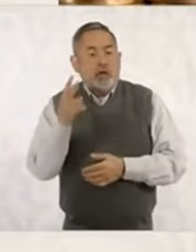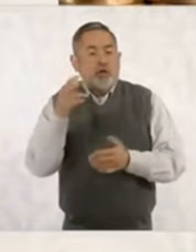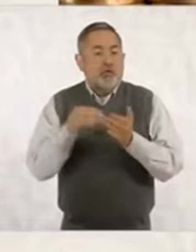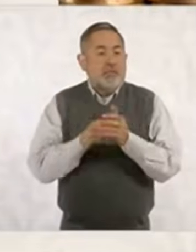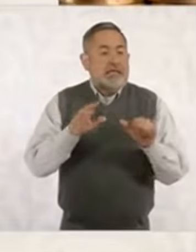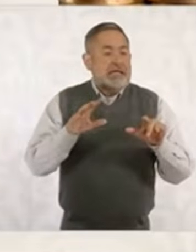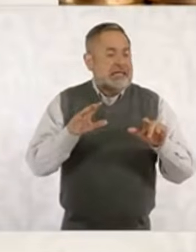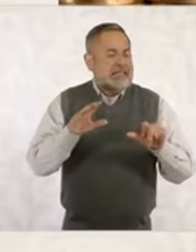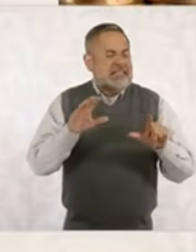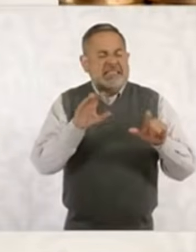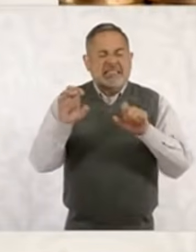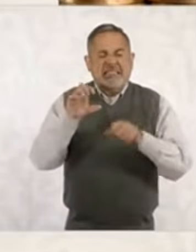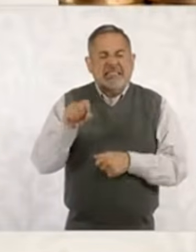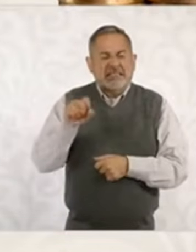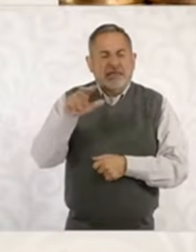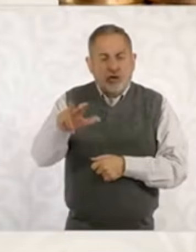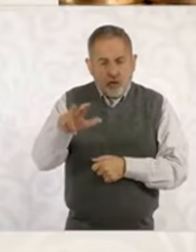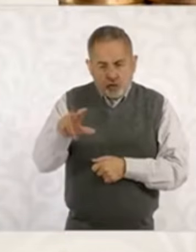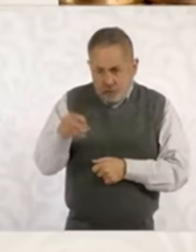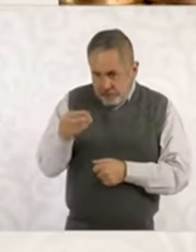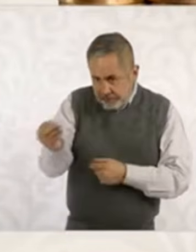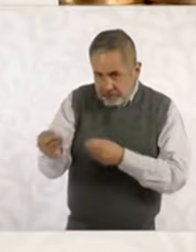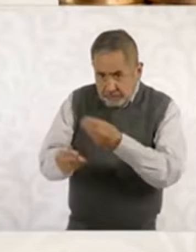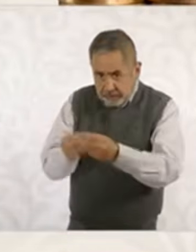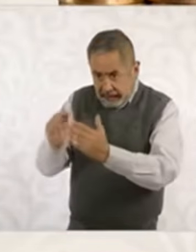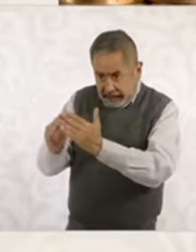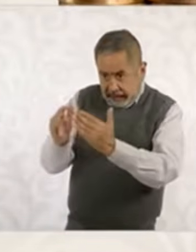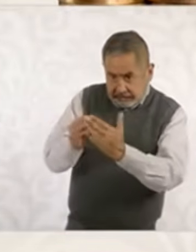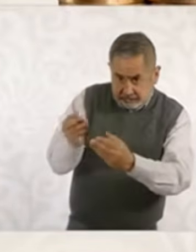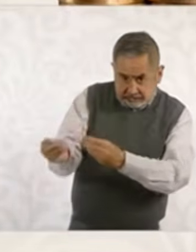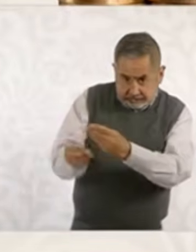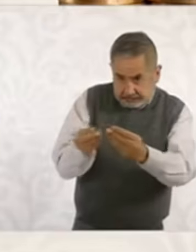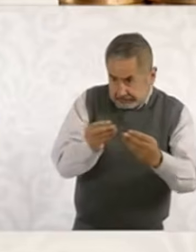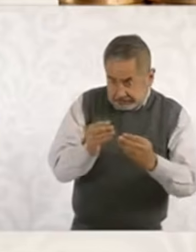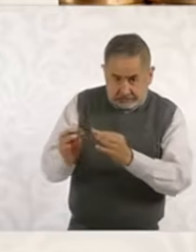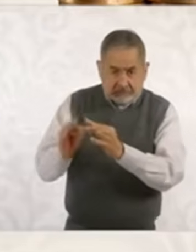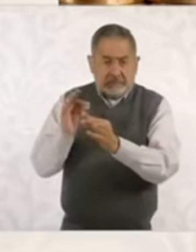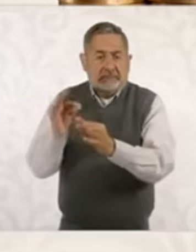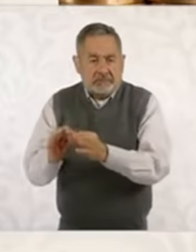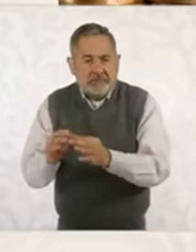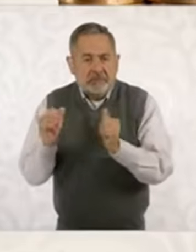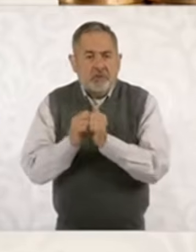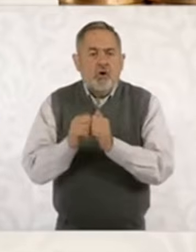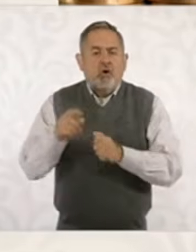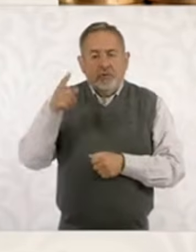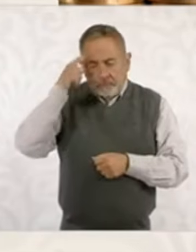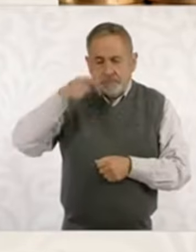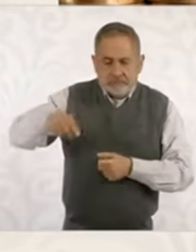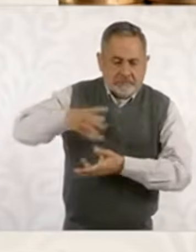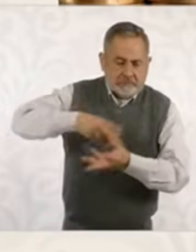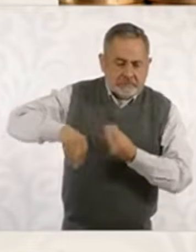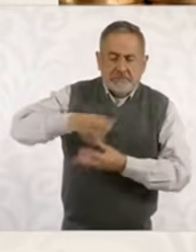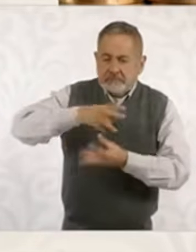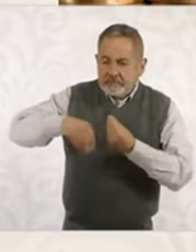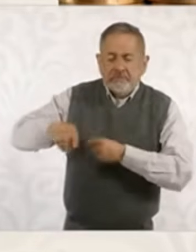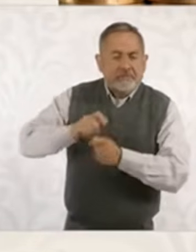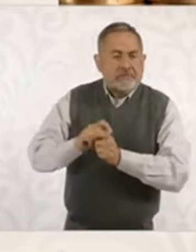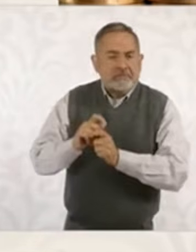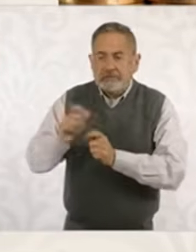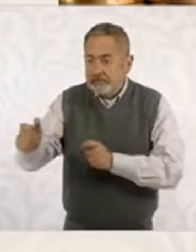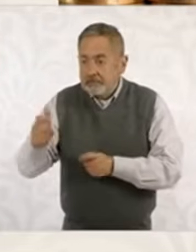42,768 y ya incluir las acciones de vivienda a través de los créditos Renovaviste para